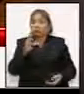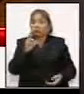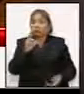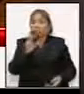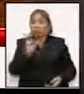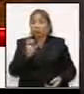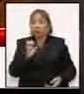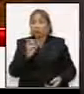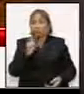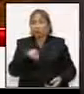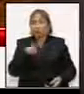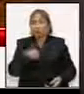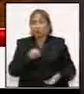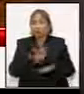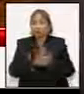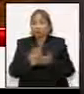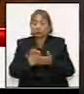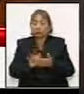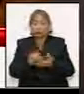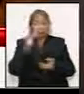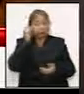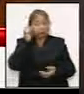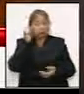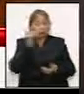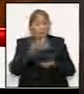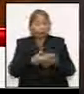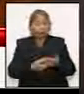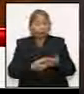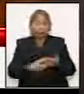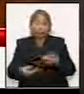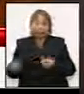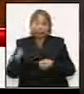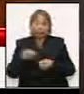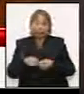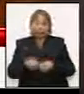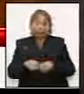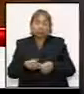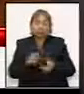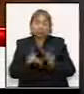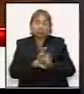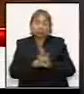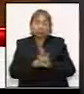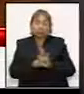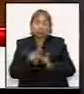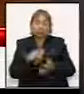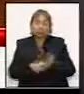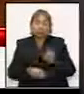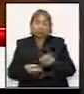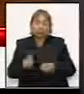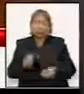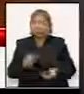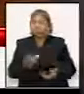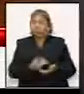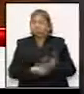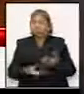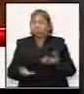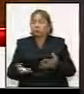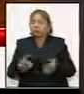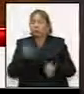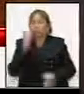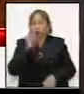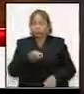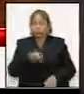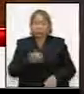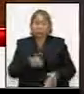personas es necesario exonerar a las entidades comprendidas en las provisiones establecidas en las leyes del presupuesto, como por ejemplo la prohibición